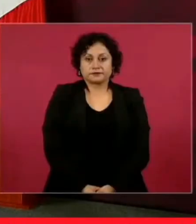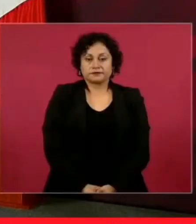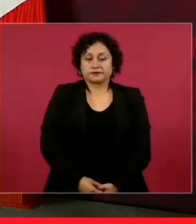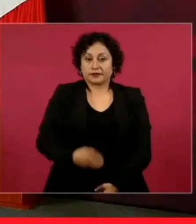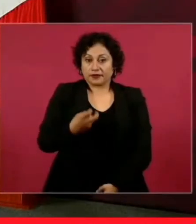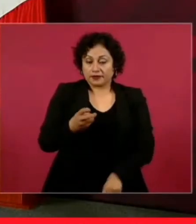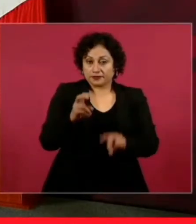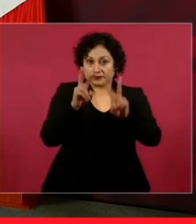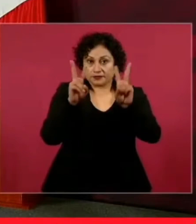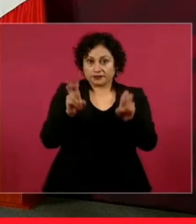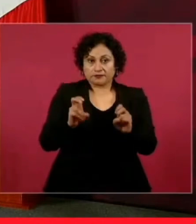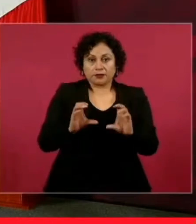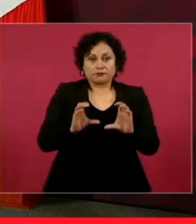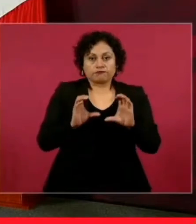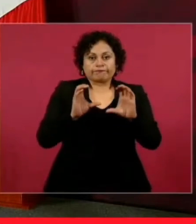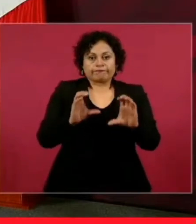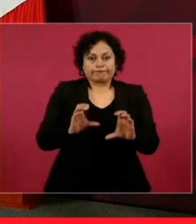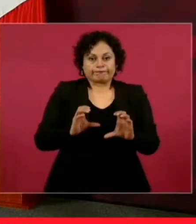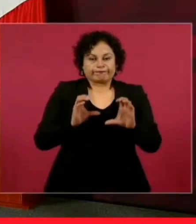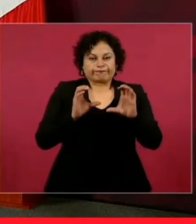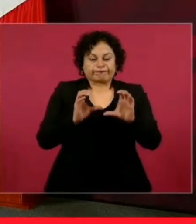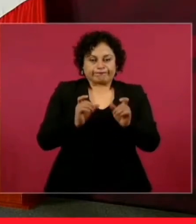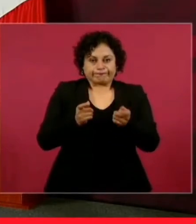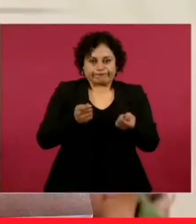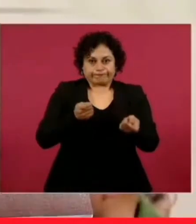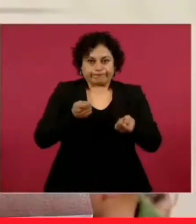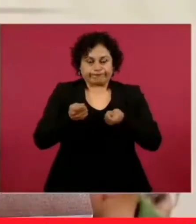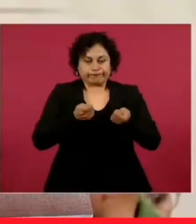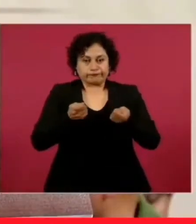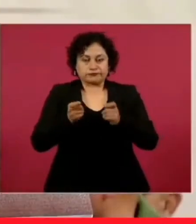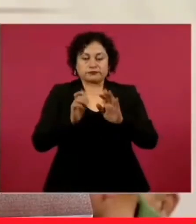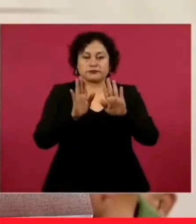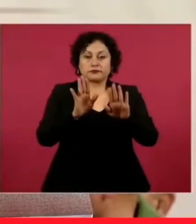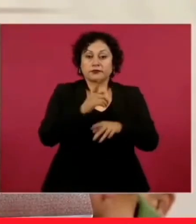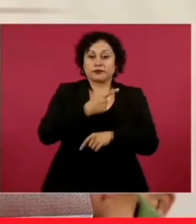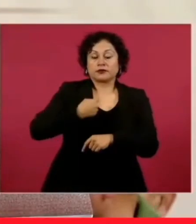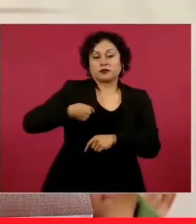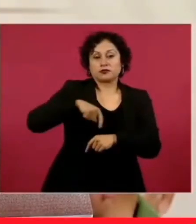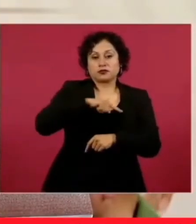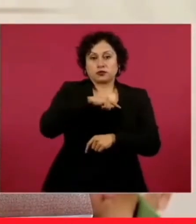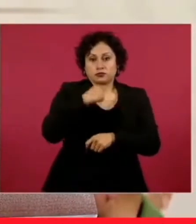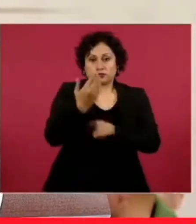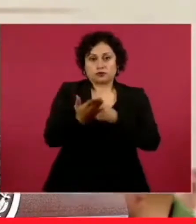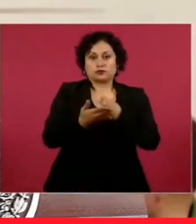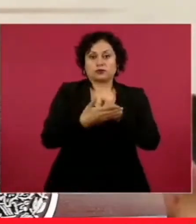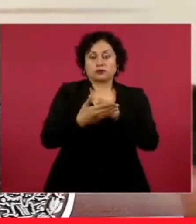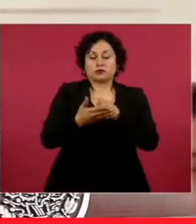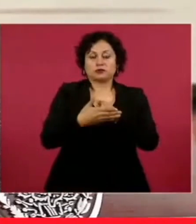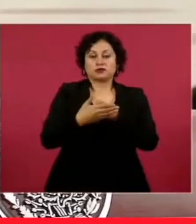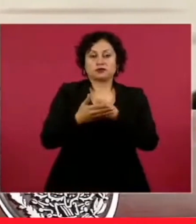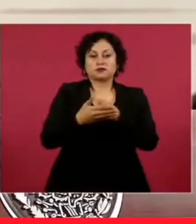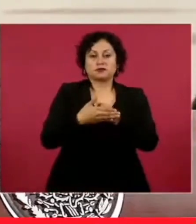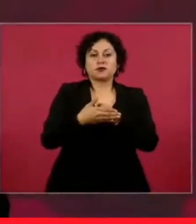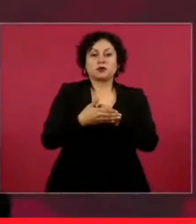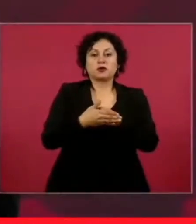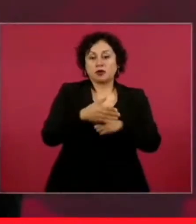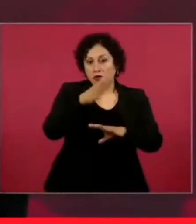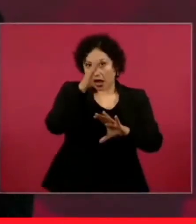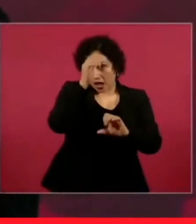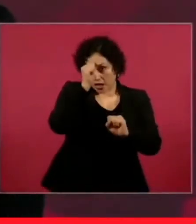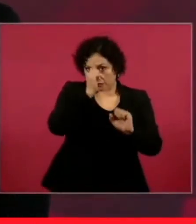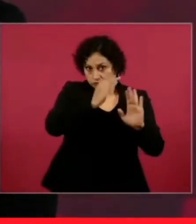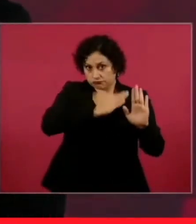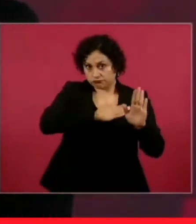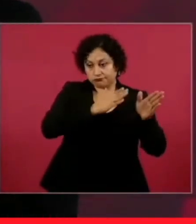Y vamos a ampliar el compromiso. Quiero reunirme con los